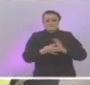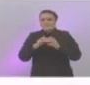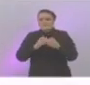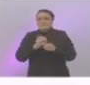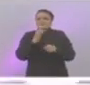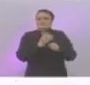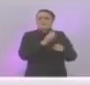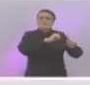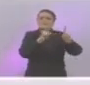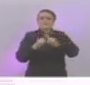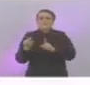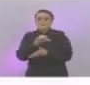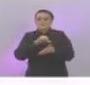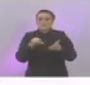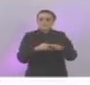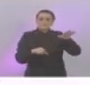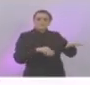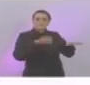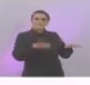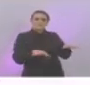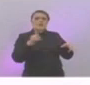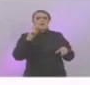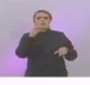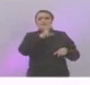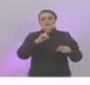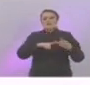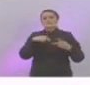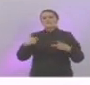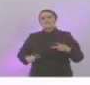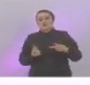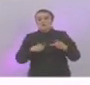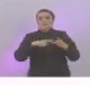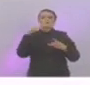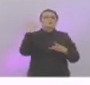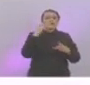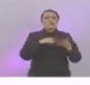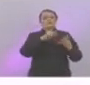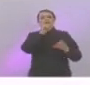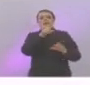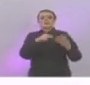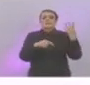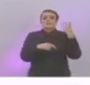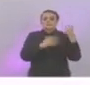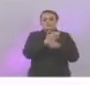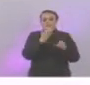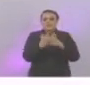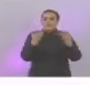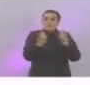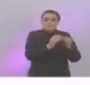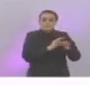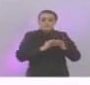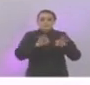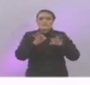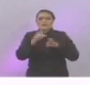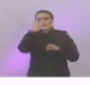Centro Occidente con los estados vecinos de Aguascalientes, Guanajuato, Querétaro y Jalisco para potenciar